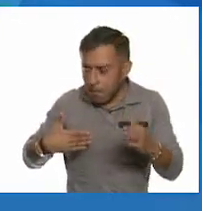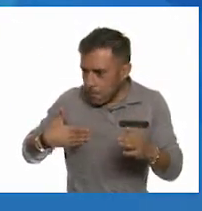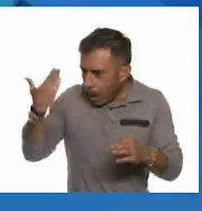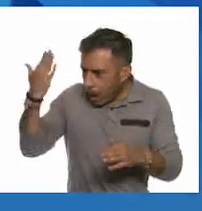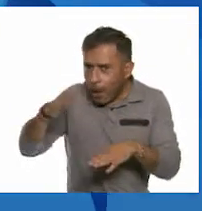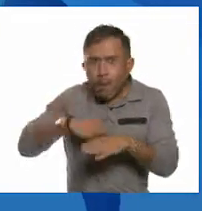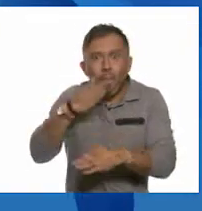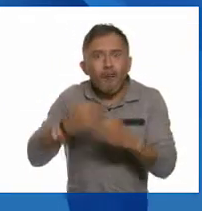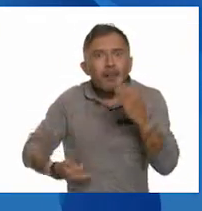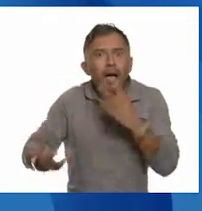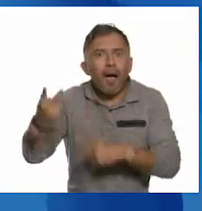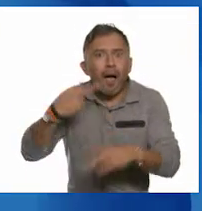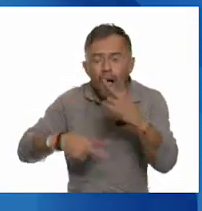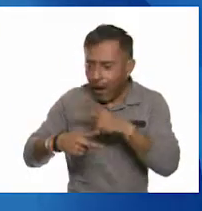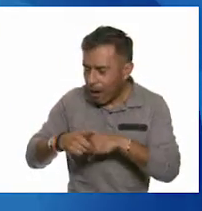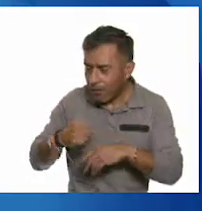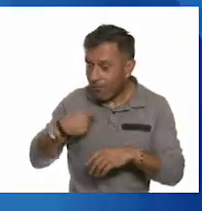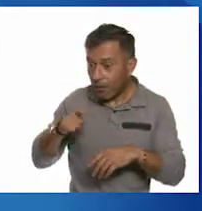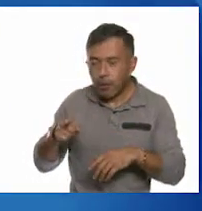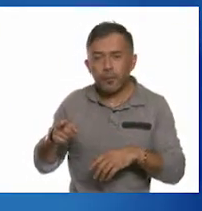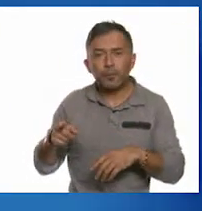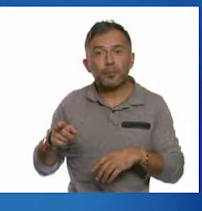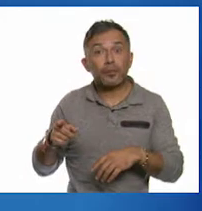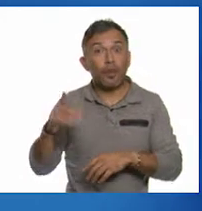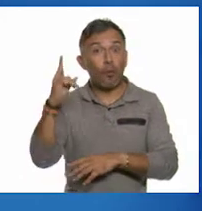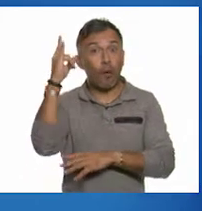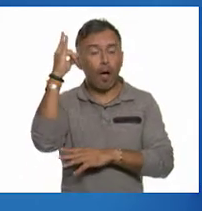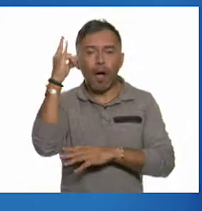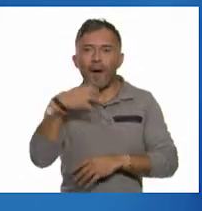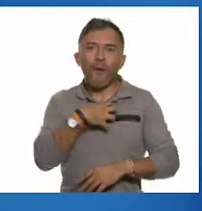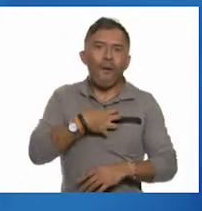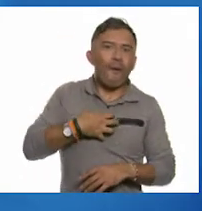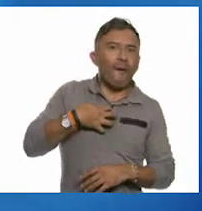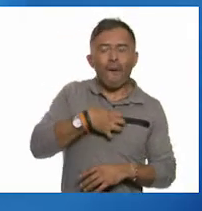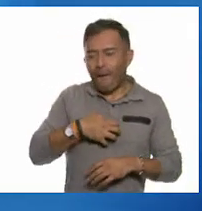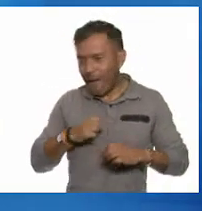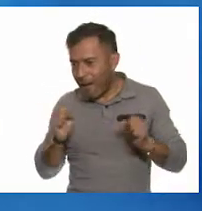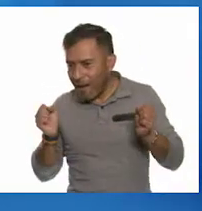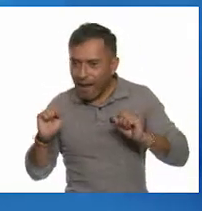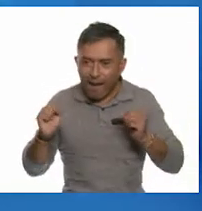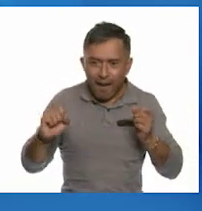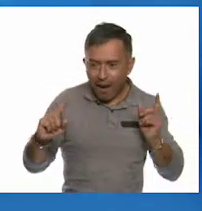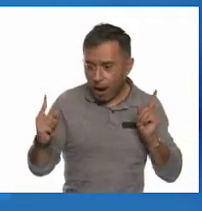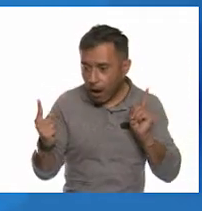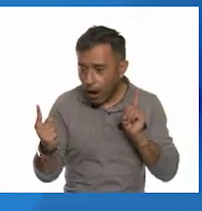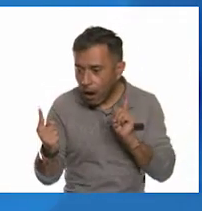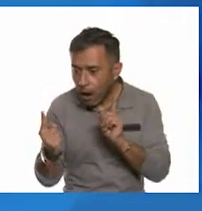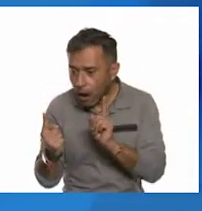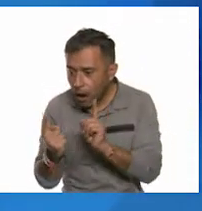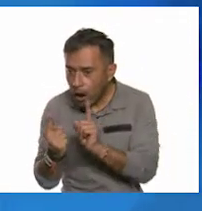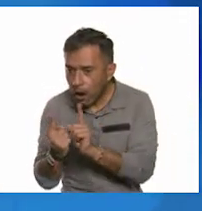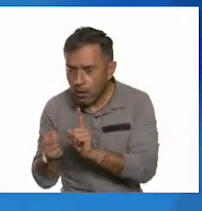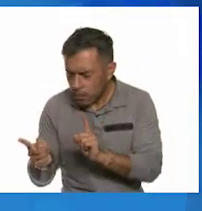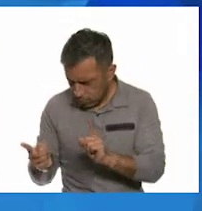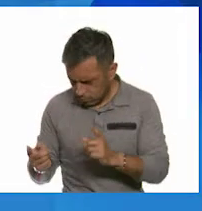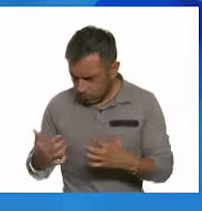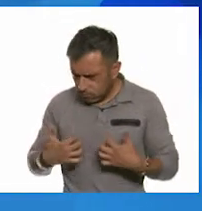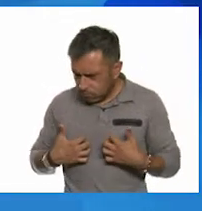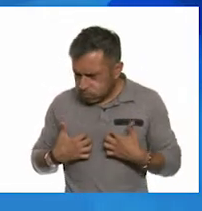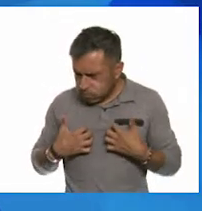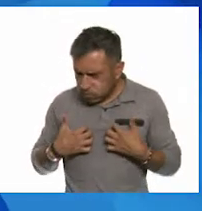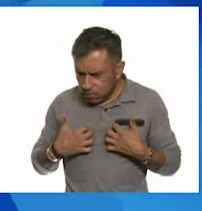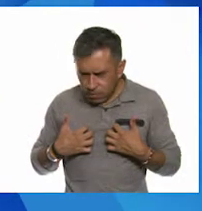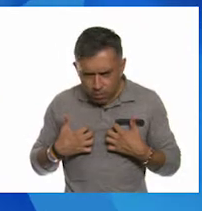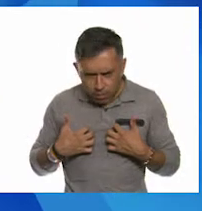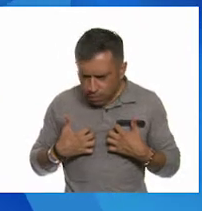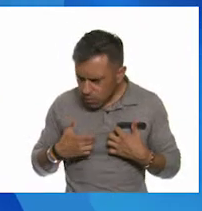gigante. Muy contento, el gigante fue hasta donde se encontraba el niño, pero al llegar junto a él se enfureció. ¿Quién